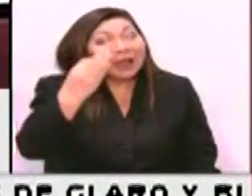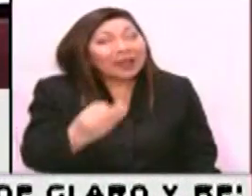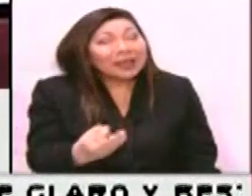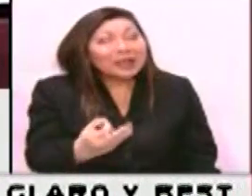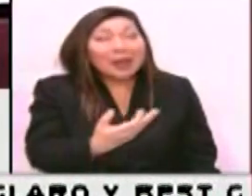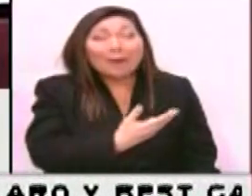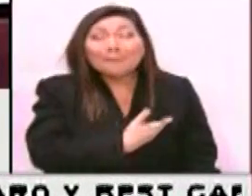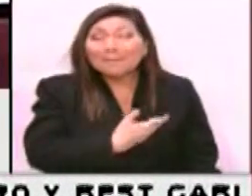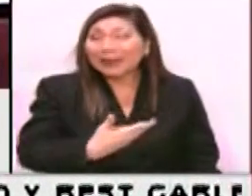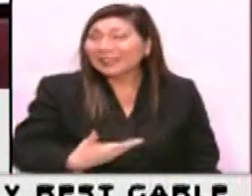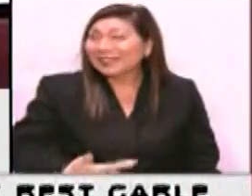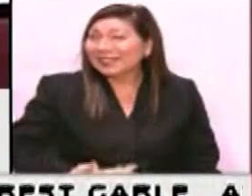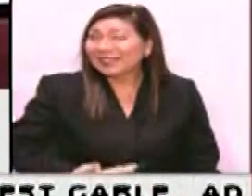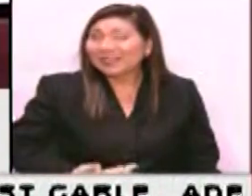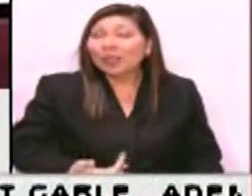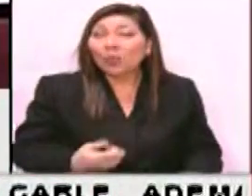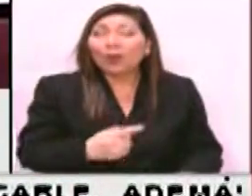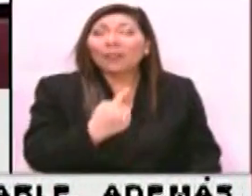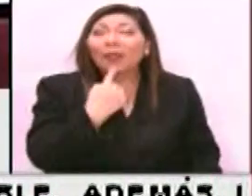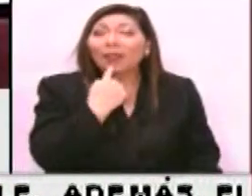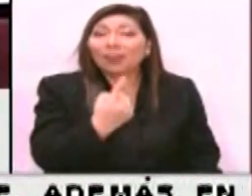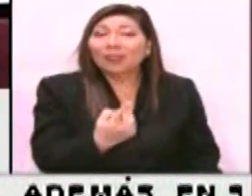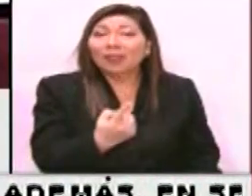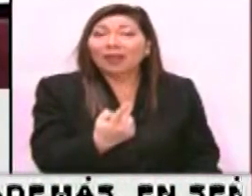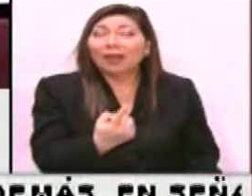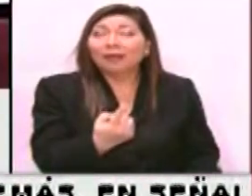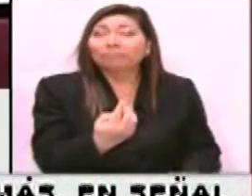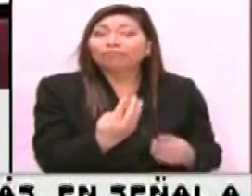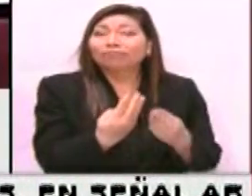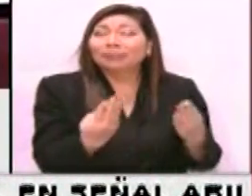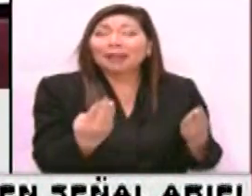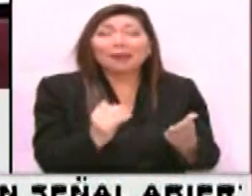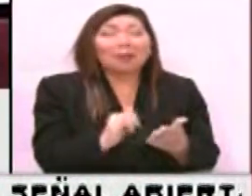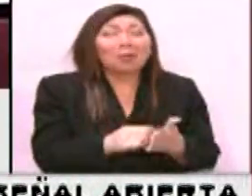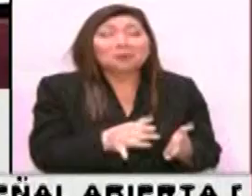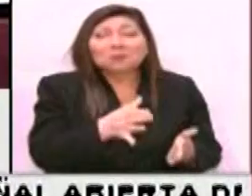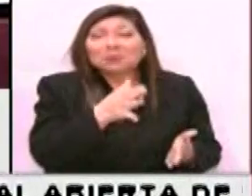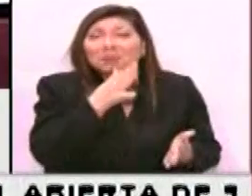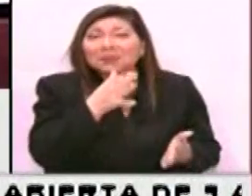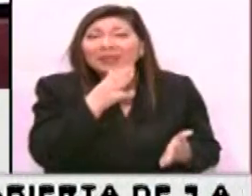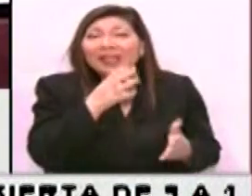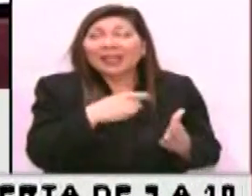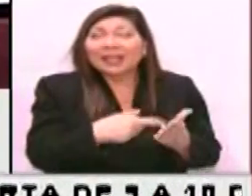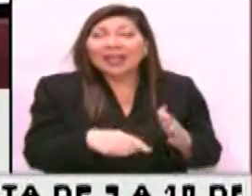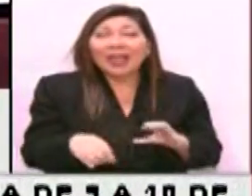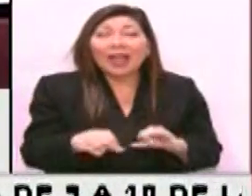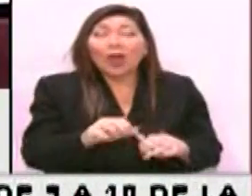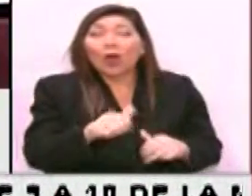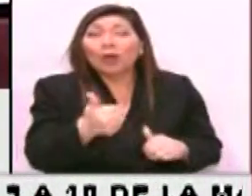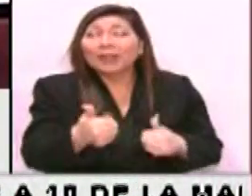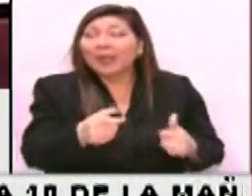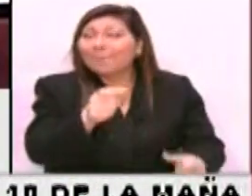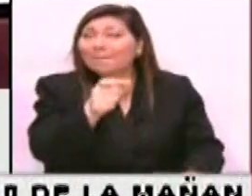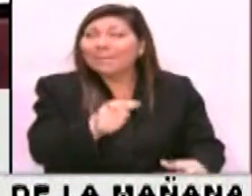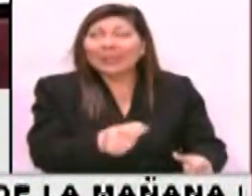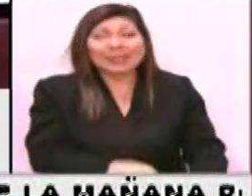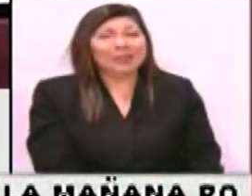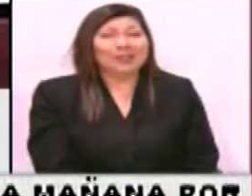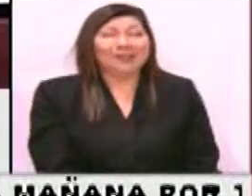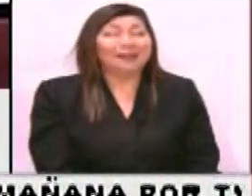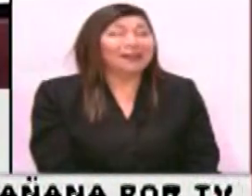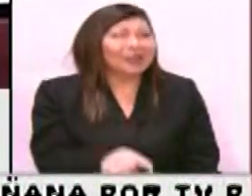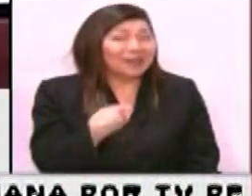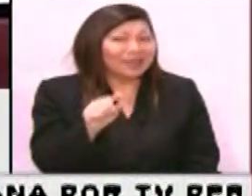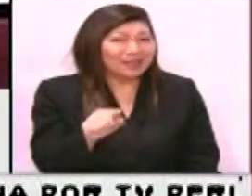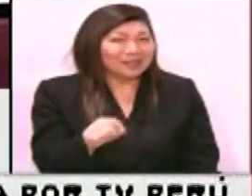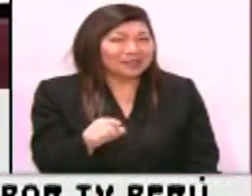al presidente de la República cuando dice que había una muralla y que él no sabía lo que hacían las otras personas. Eso